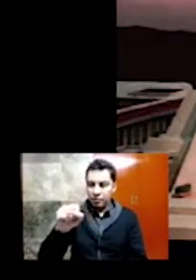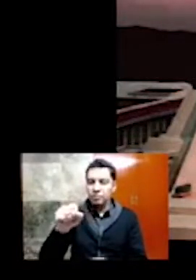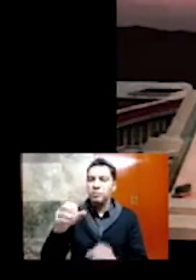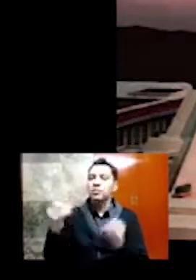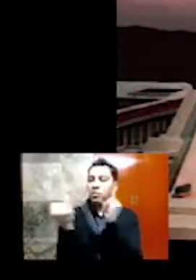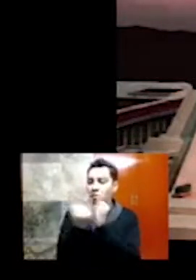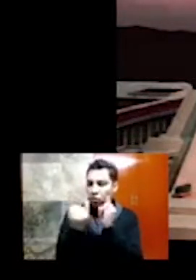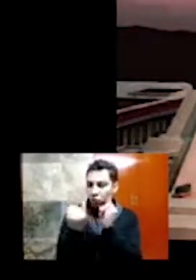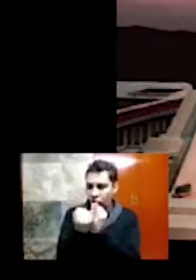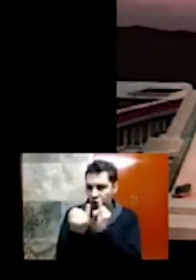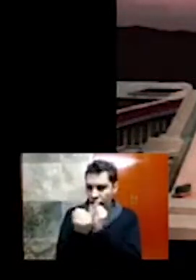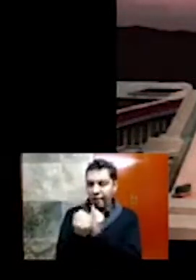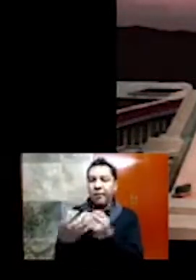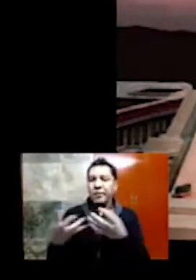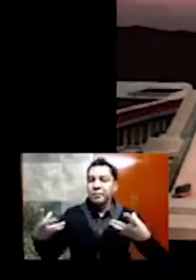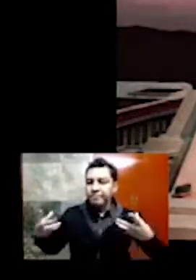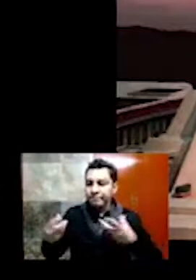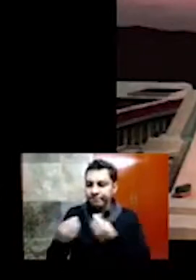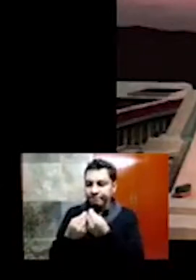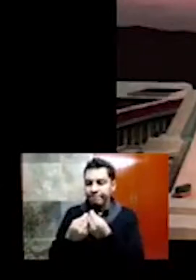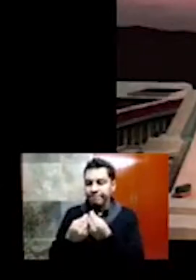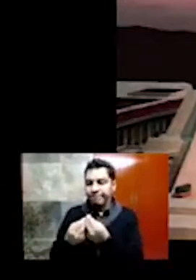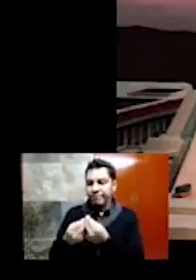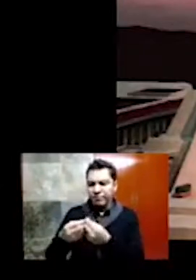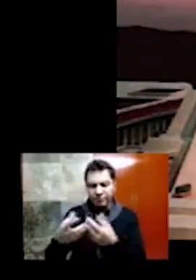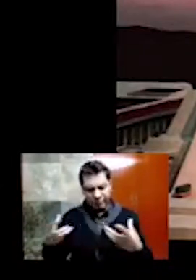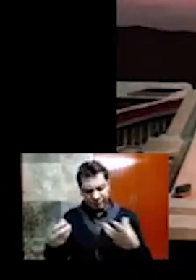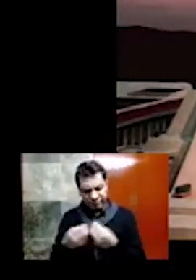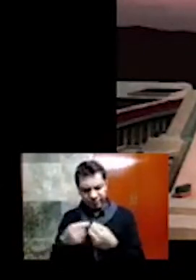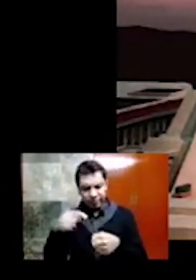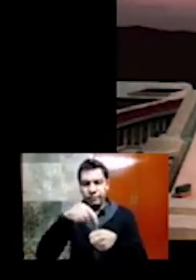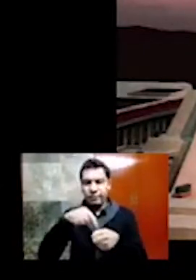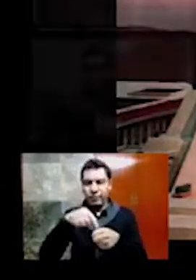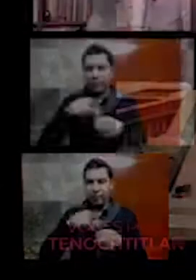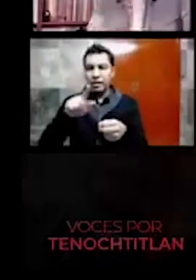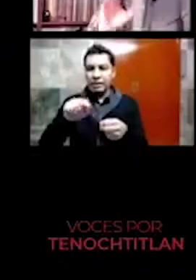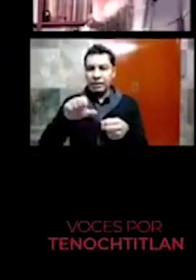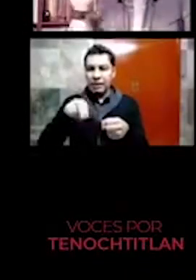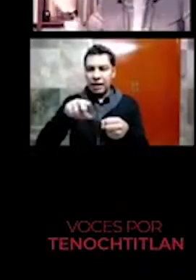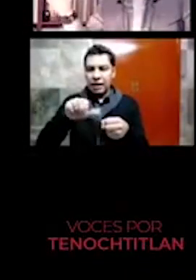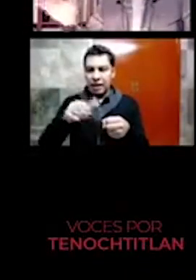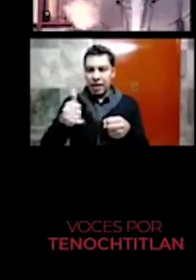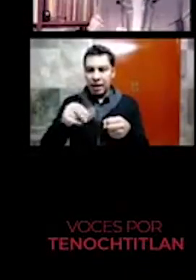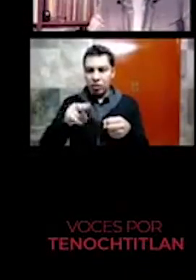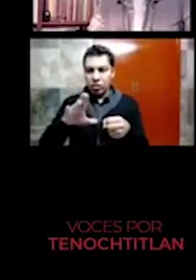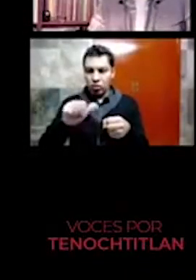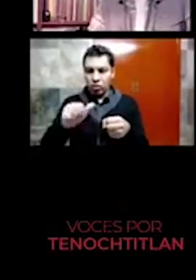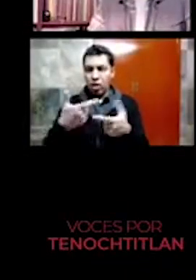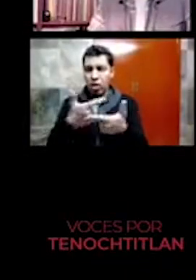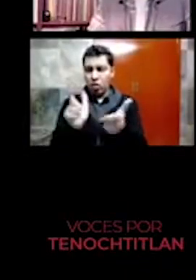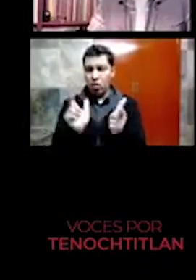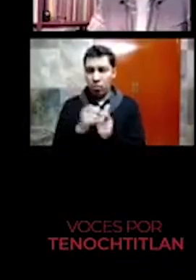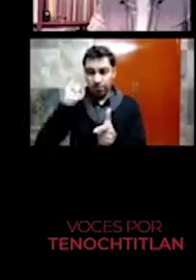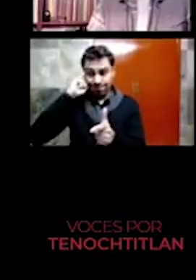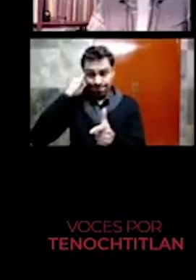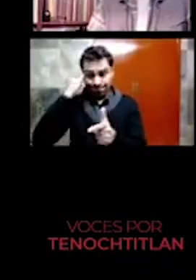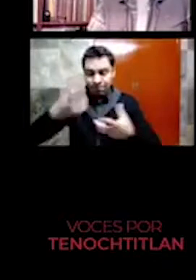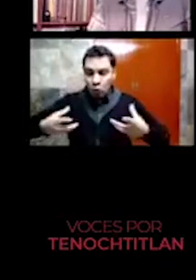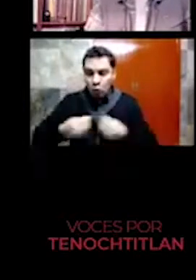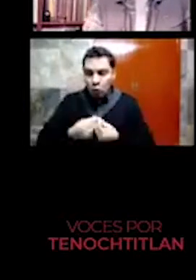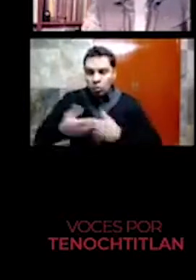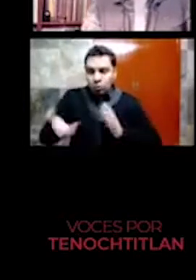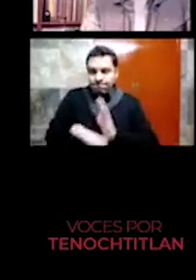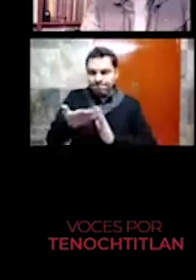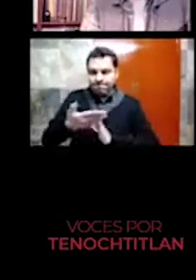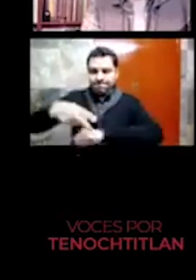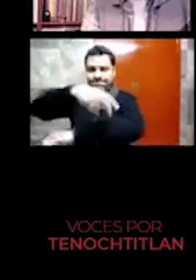y los de Tenayuca, desde luego, que son los maestros de la construcción, junto con algunos escultores de Chalco, los maestros